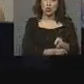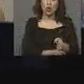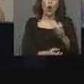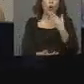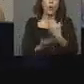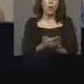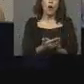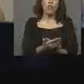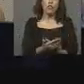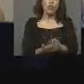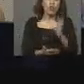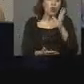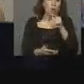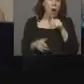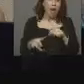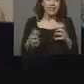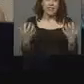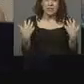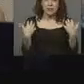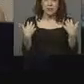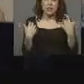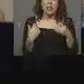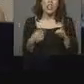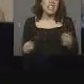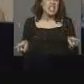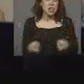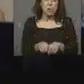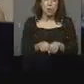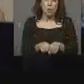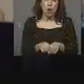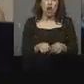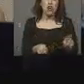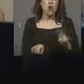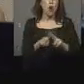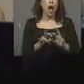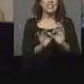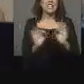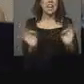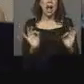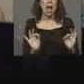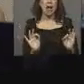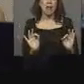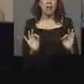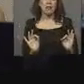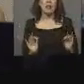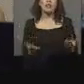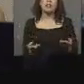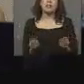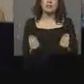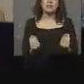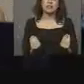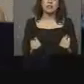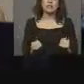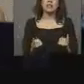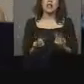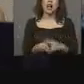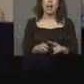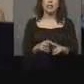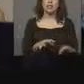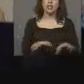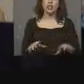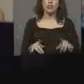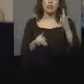cuando no contando con dichas atribuciones, aún así no la evitaren. Lo que se requiere es generar